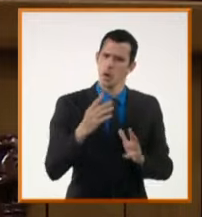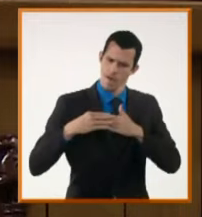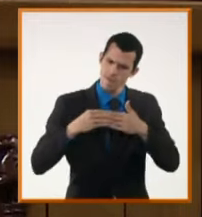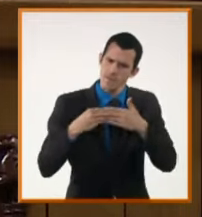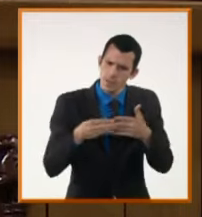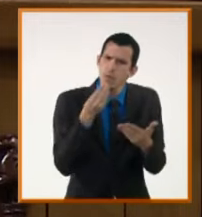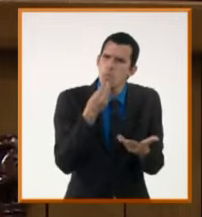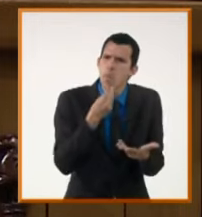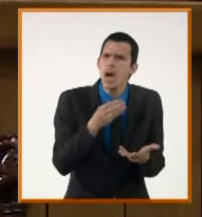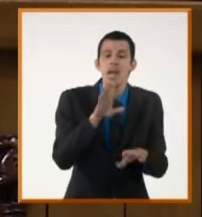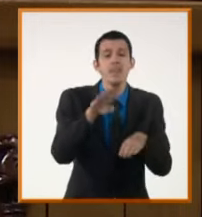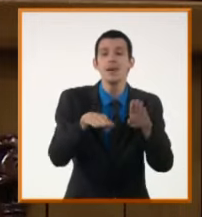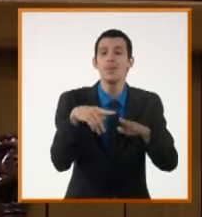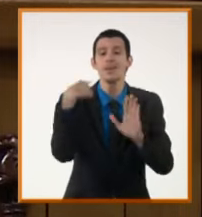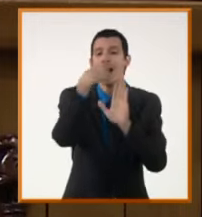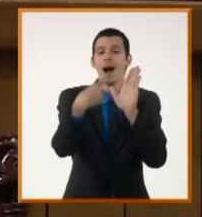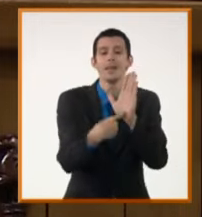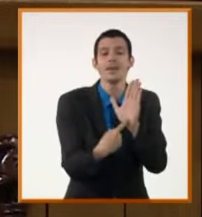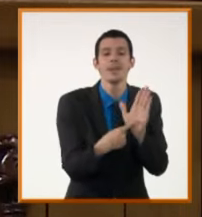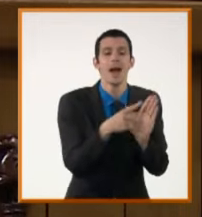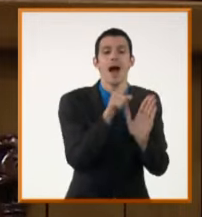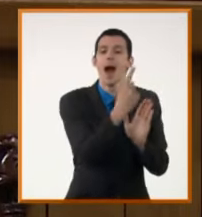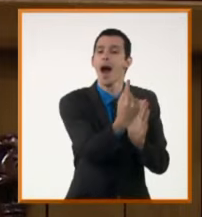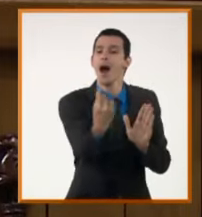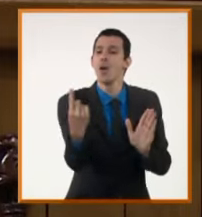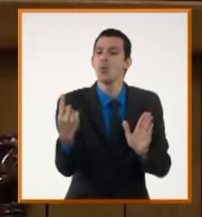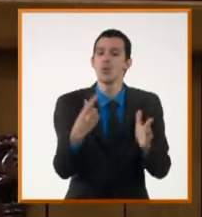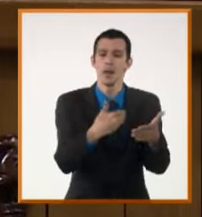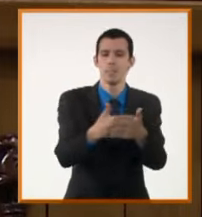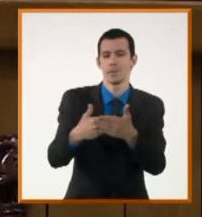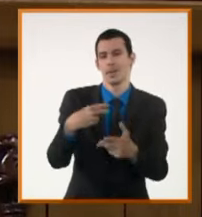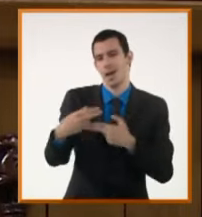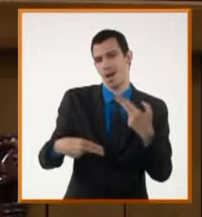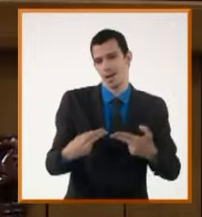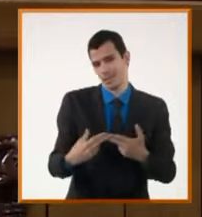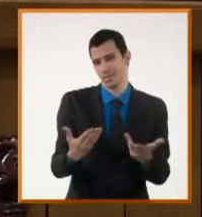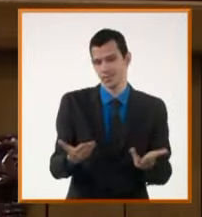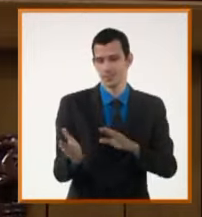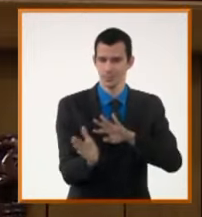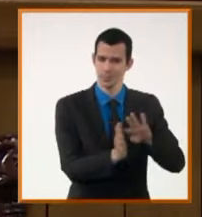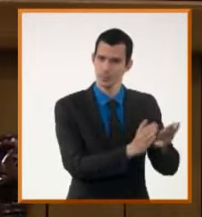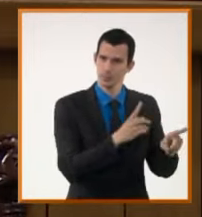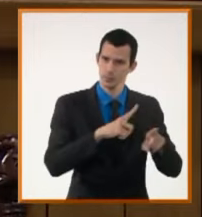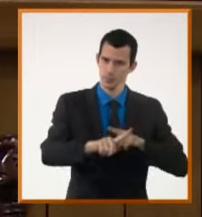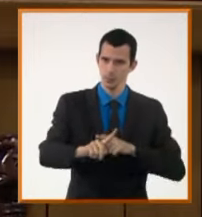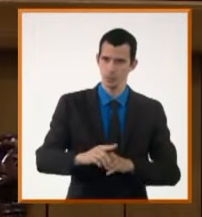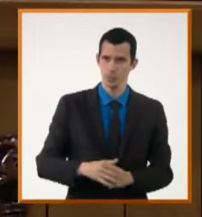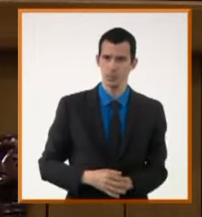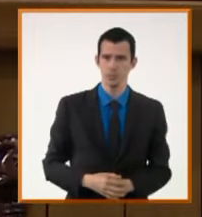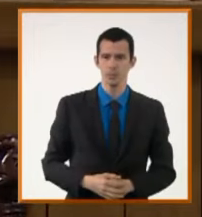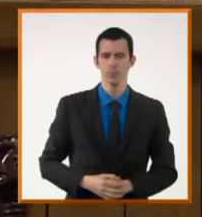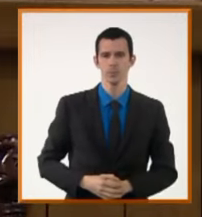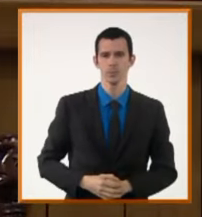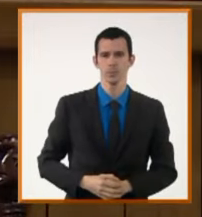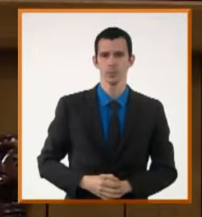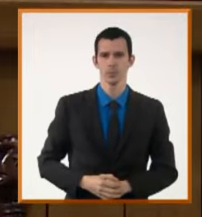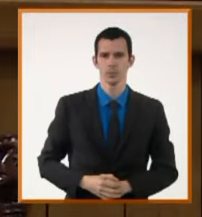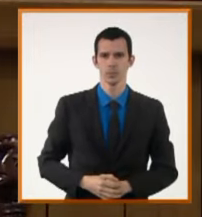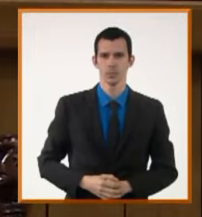parte, incrementar las tarifas arancelarias a la importación de los productos listos para la venta. Vamos a